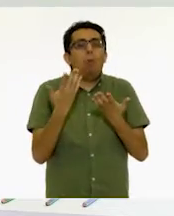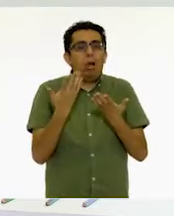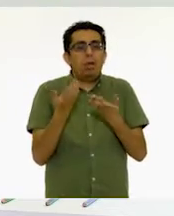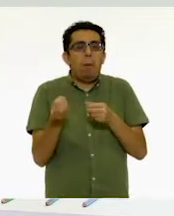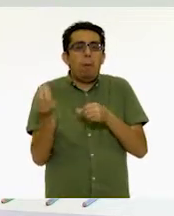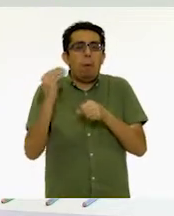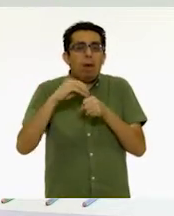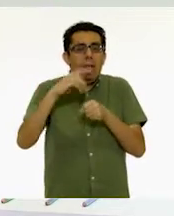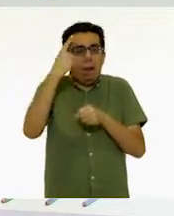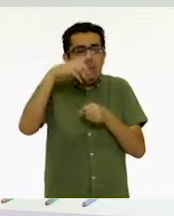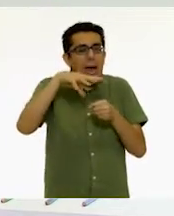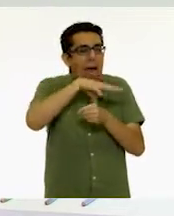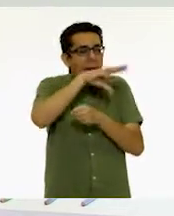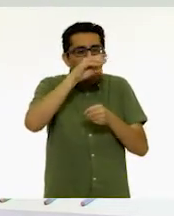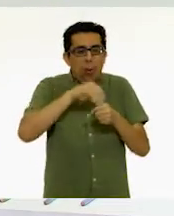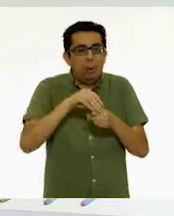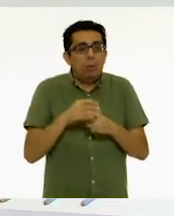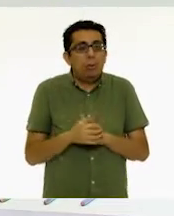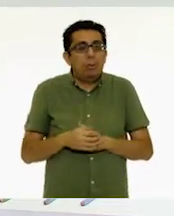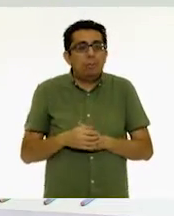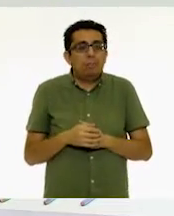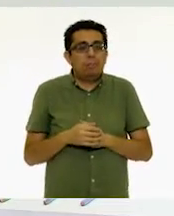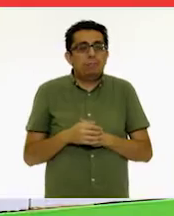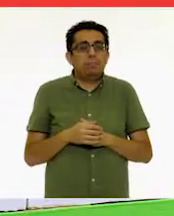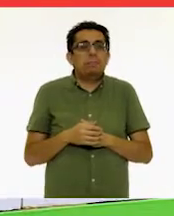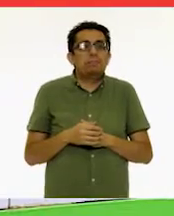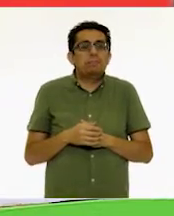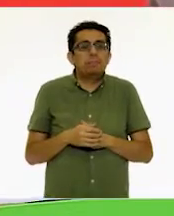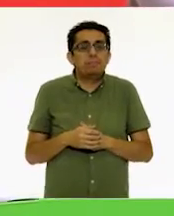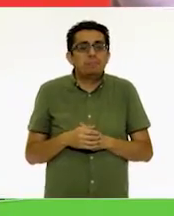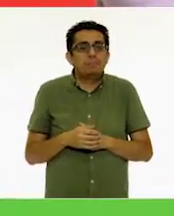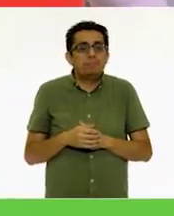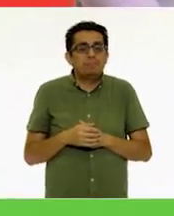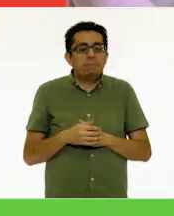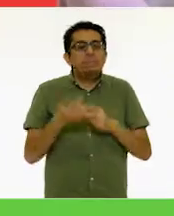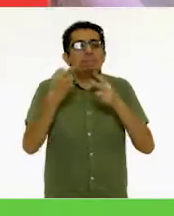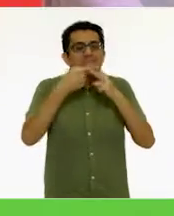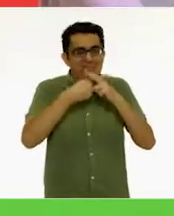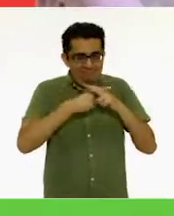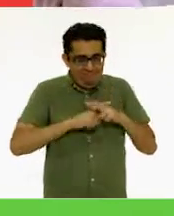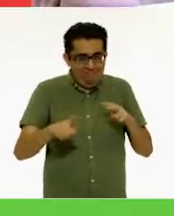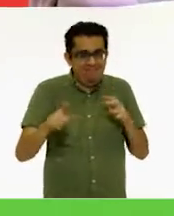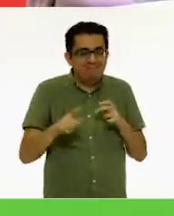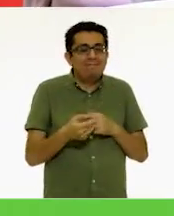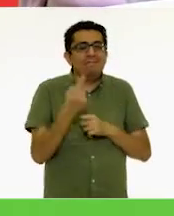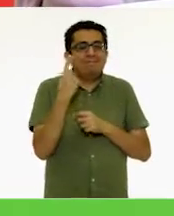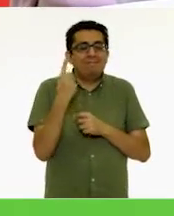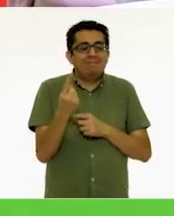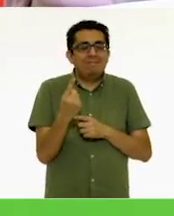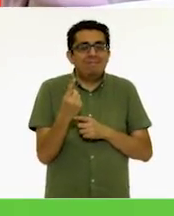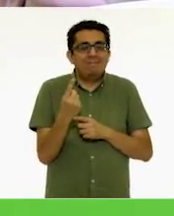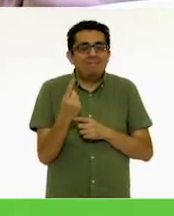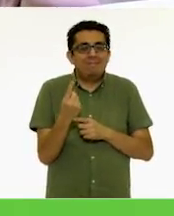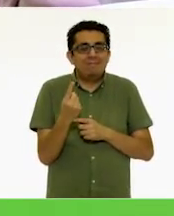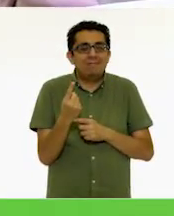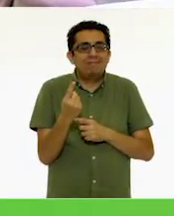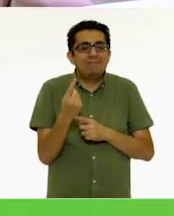Y contamos. Uno,